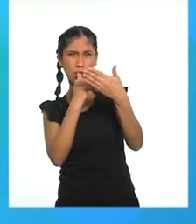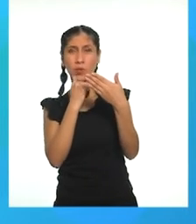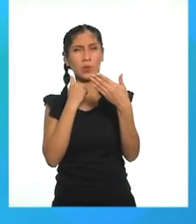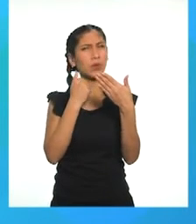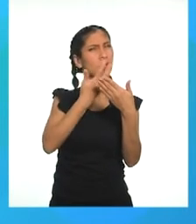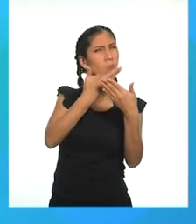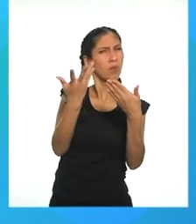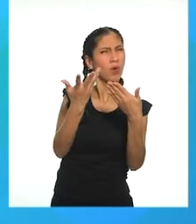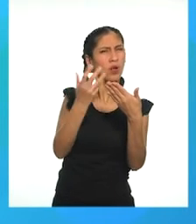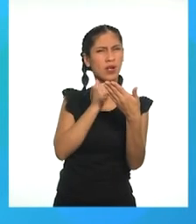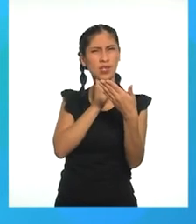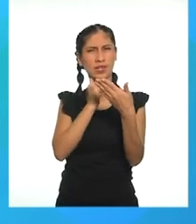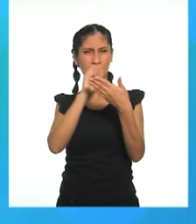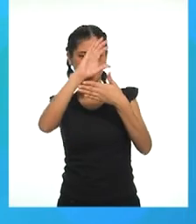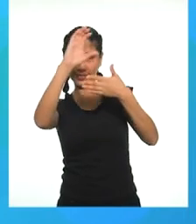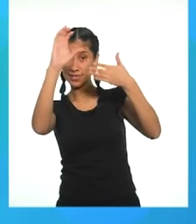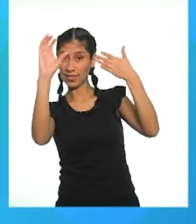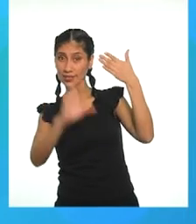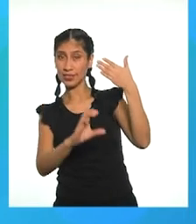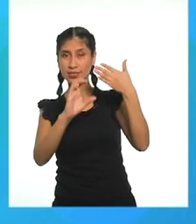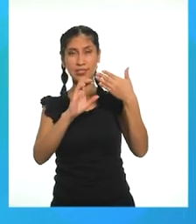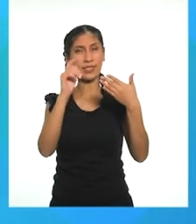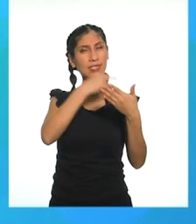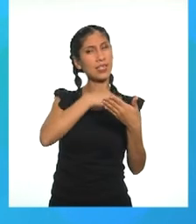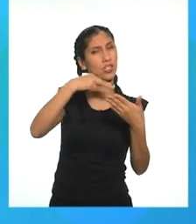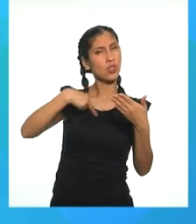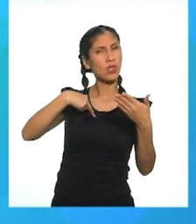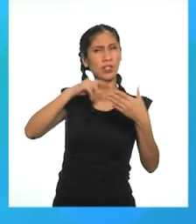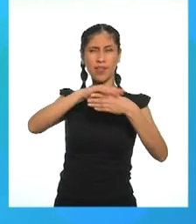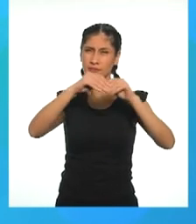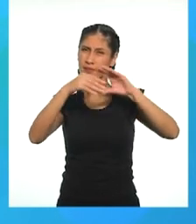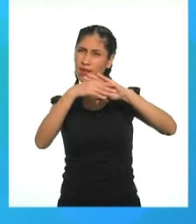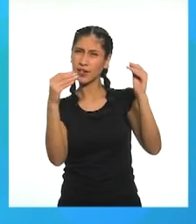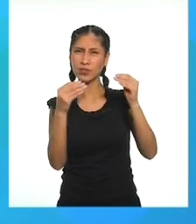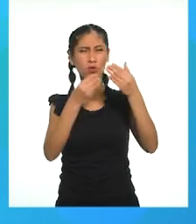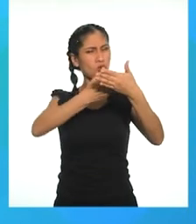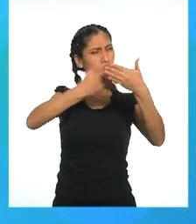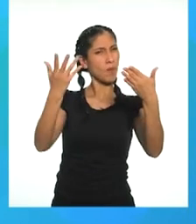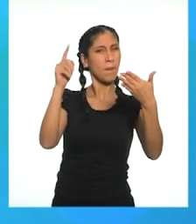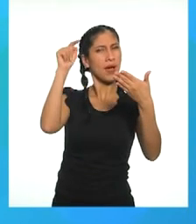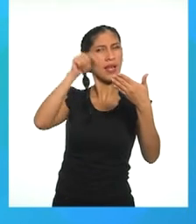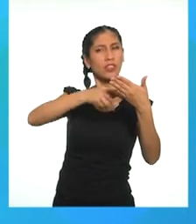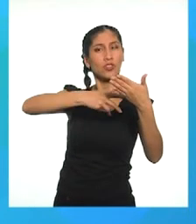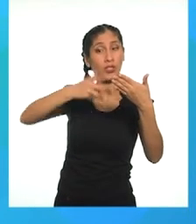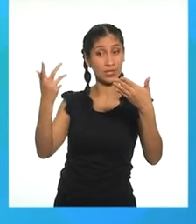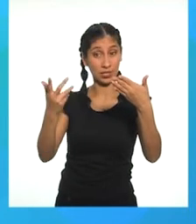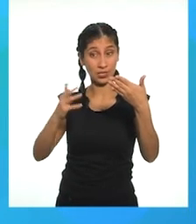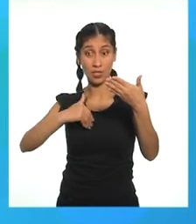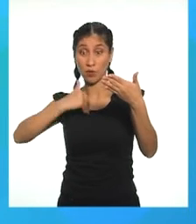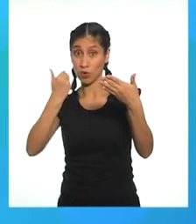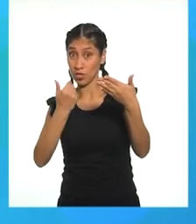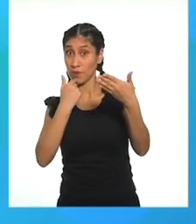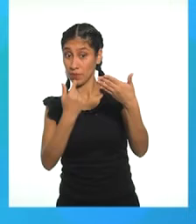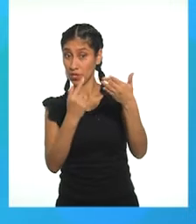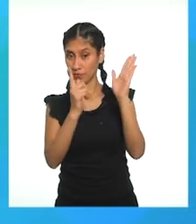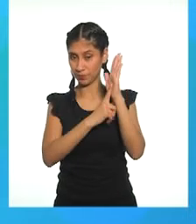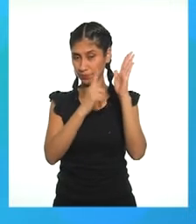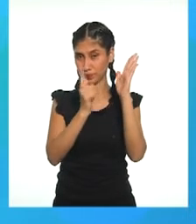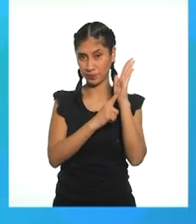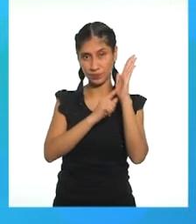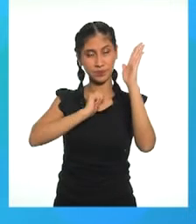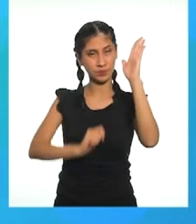es decir, las características de nuestra narración. Para esto, se pueden orientar de